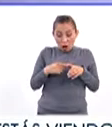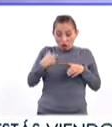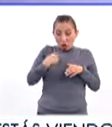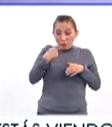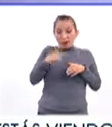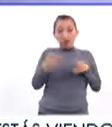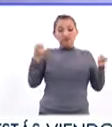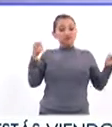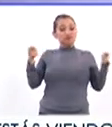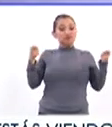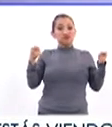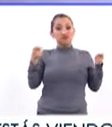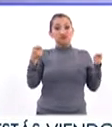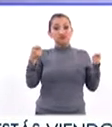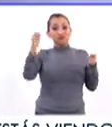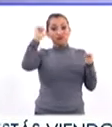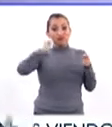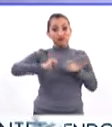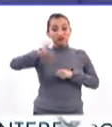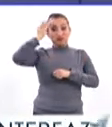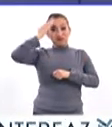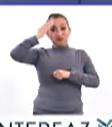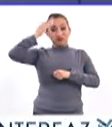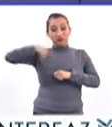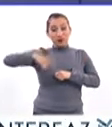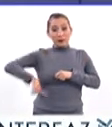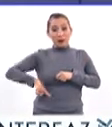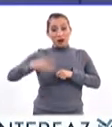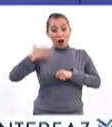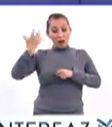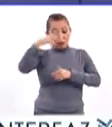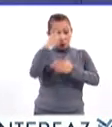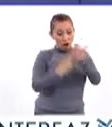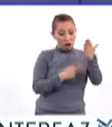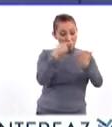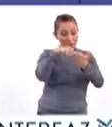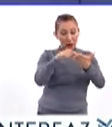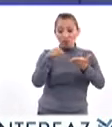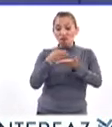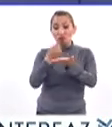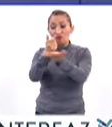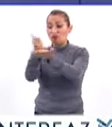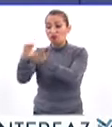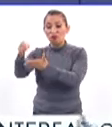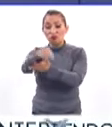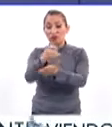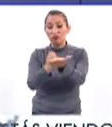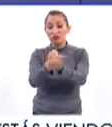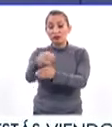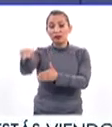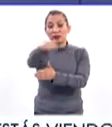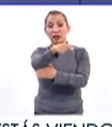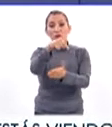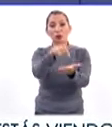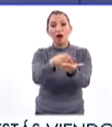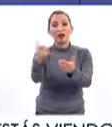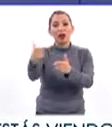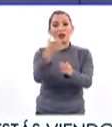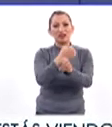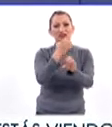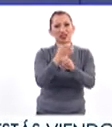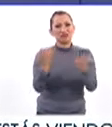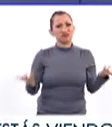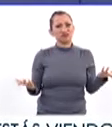centralizada, desde una rectoría del centro del país, se diseñen políticas que puedan decidir el rumbo de